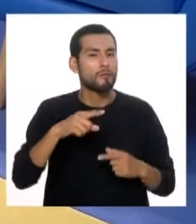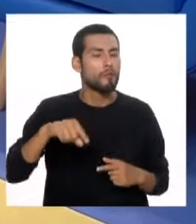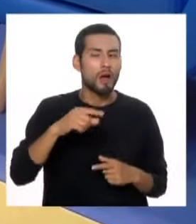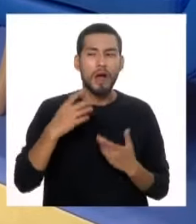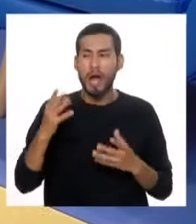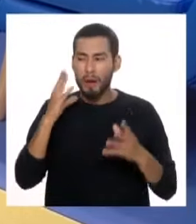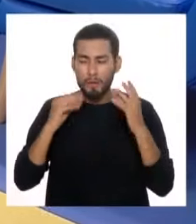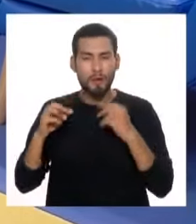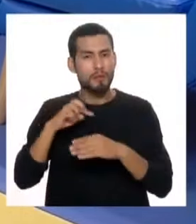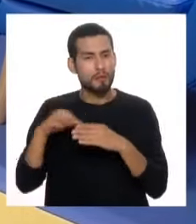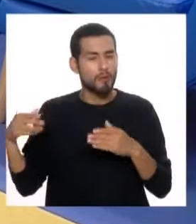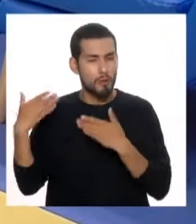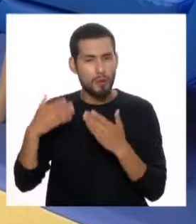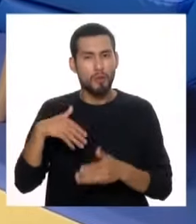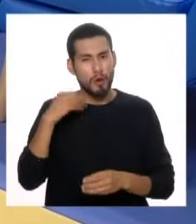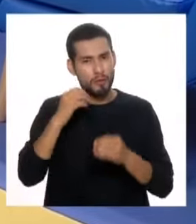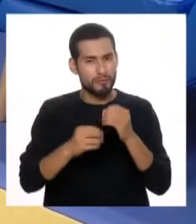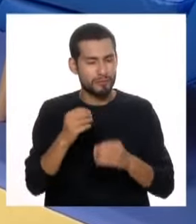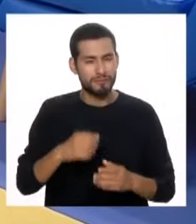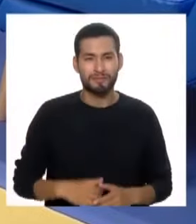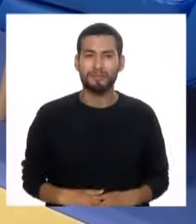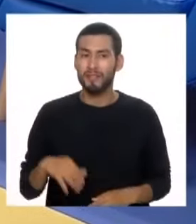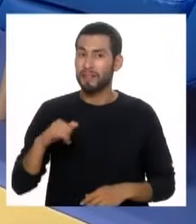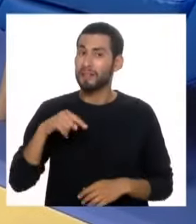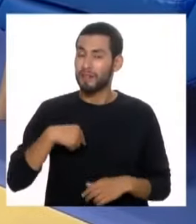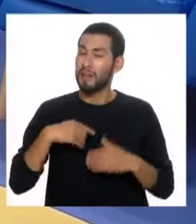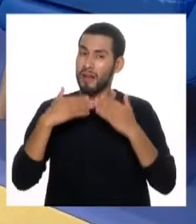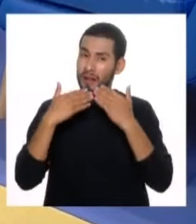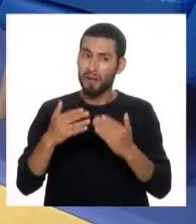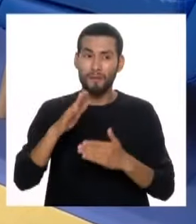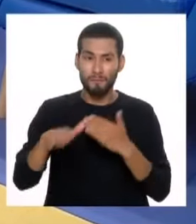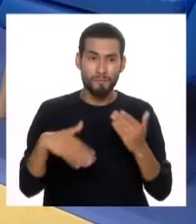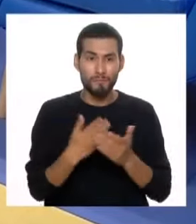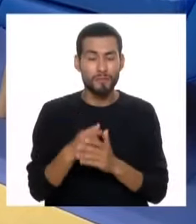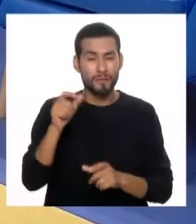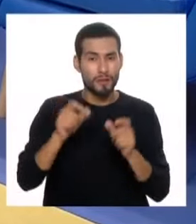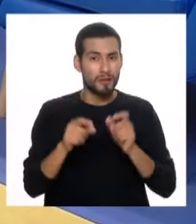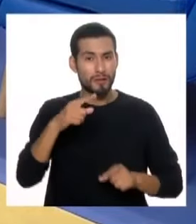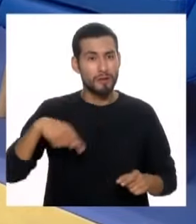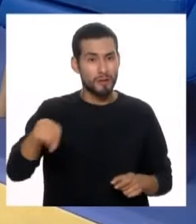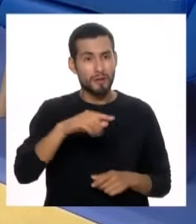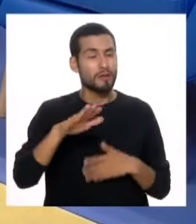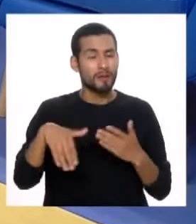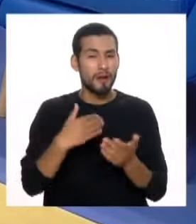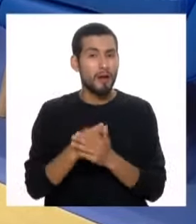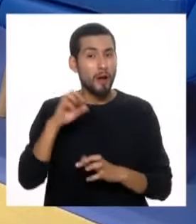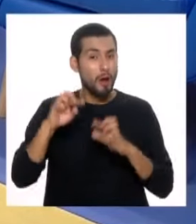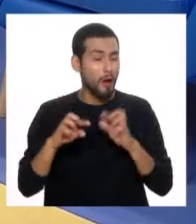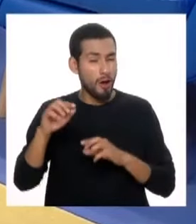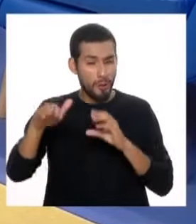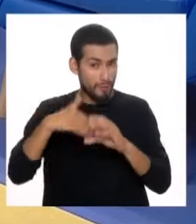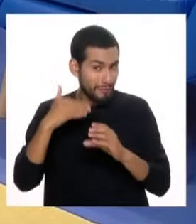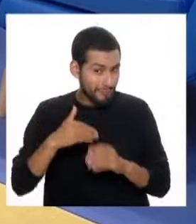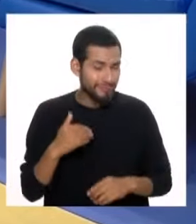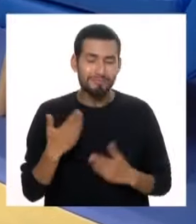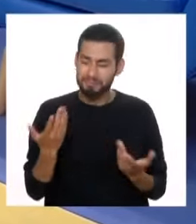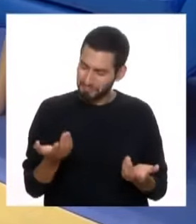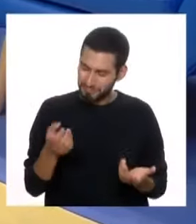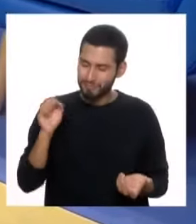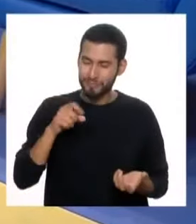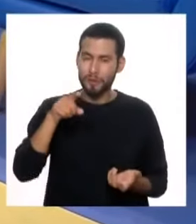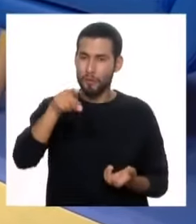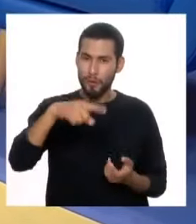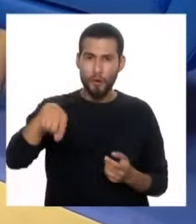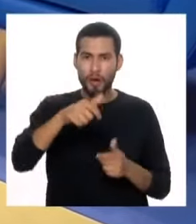los especialistas que nos puedan dar soluciones. Y que además estamos muy agradecidos con toda la gente que siempre nos pone todas sus dudas. Y de eso se trata, que ustedes nos